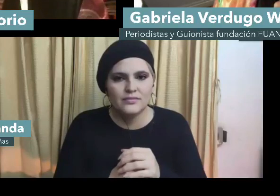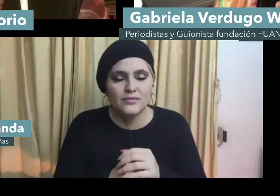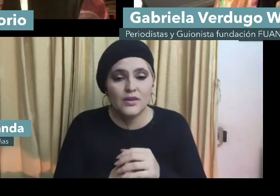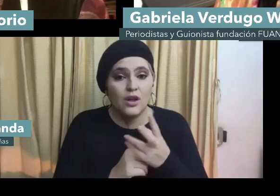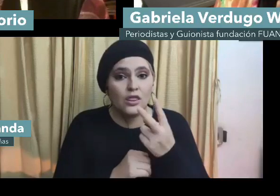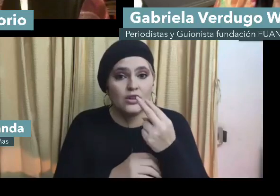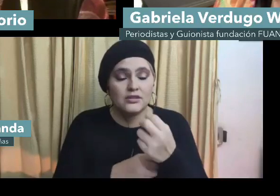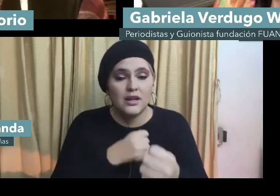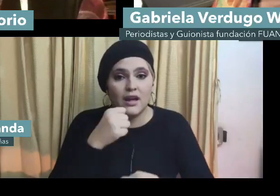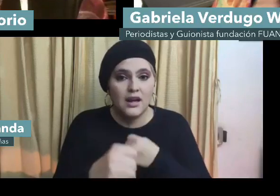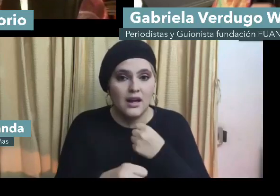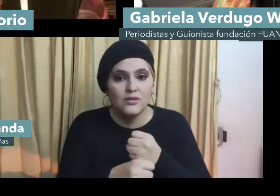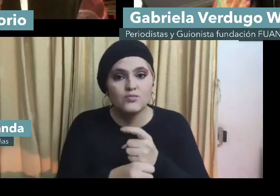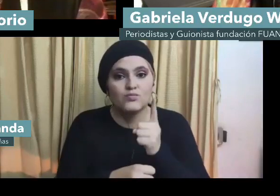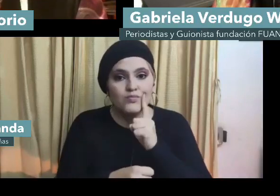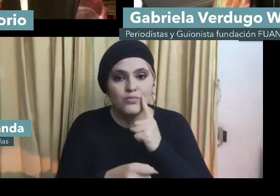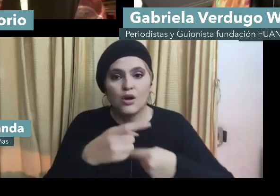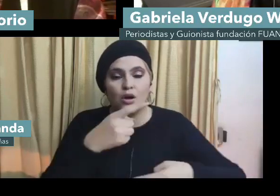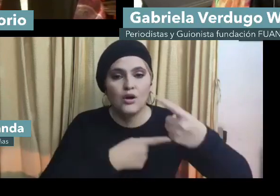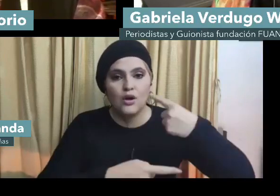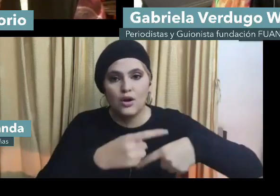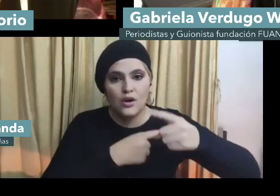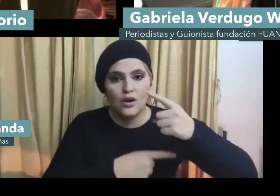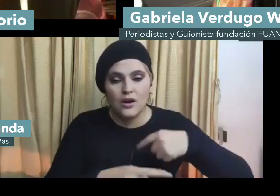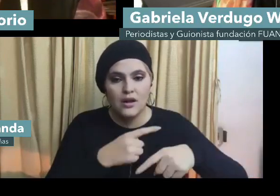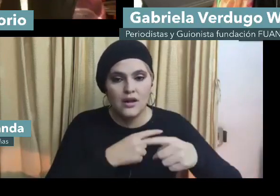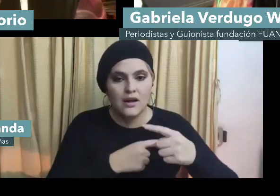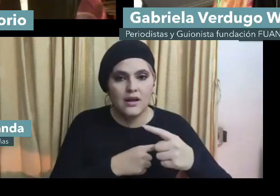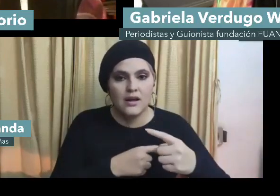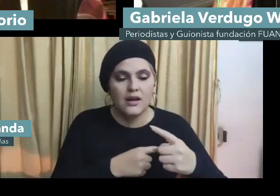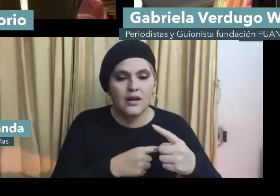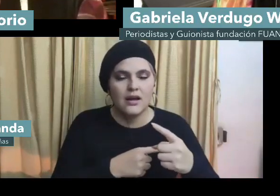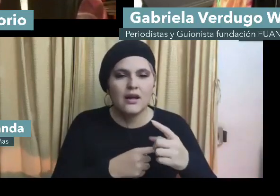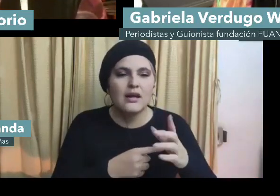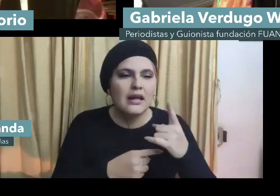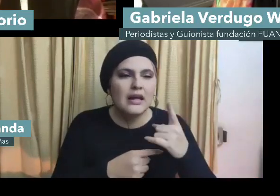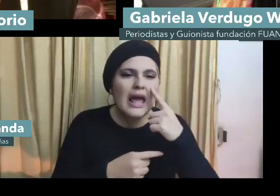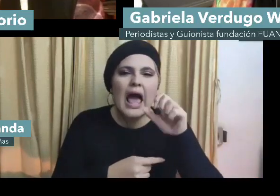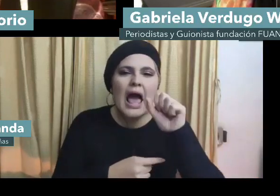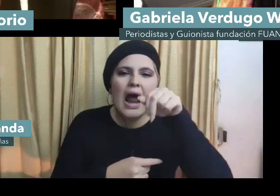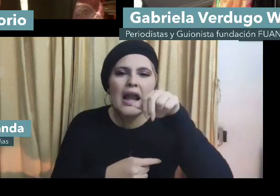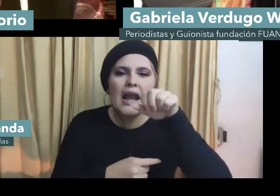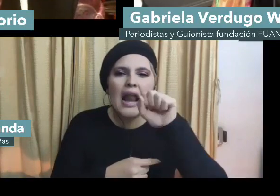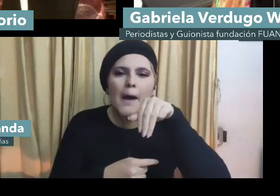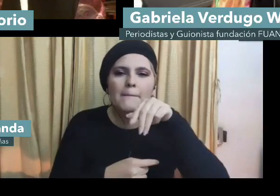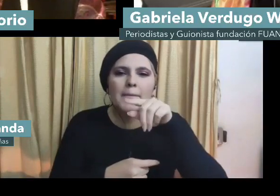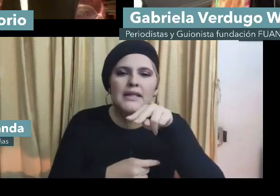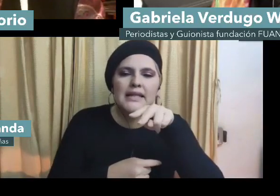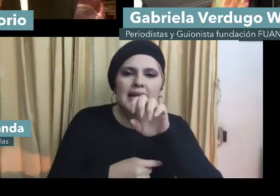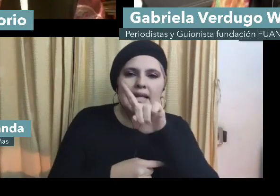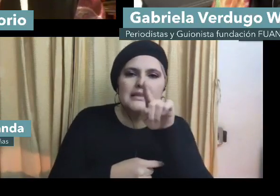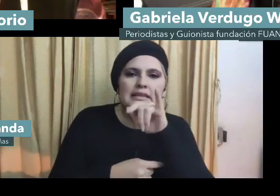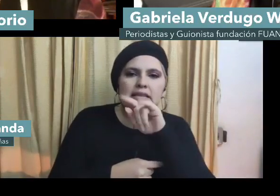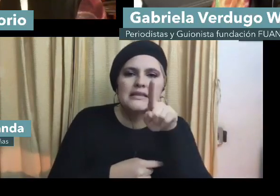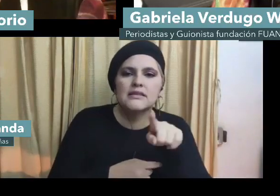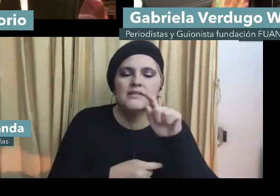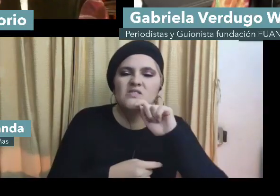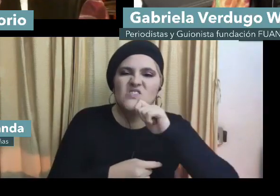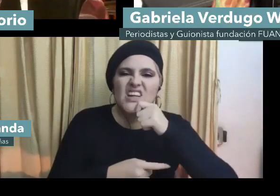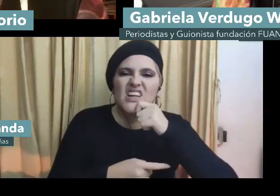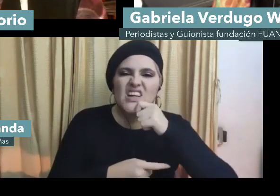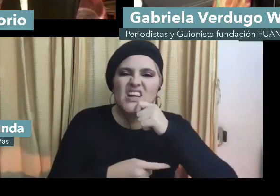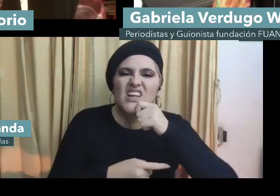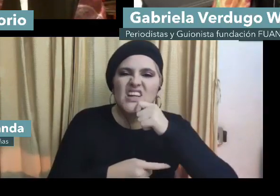una historia, digamos, nosotros llamamos anamnesis, que es la historia clínica. Y al conversar con el